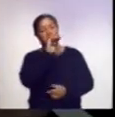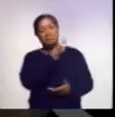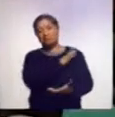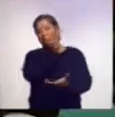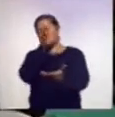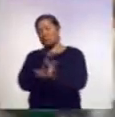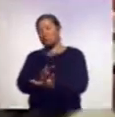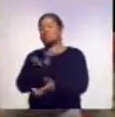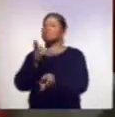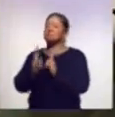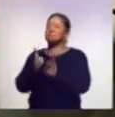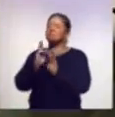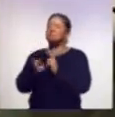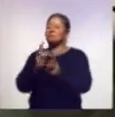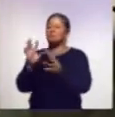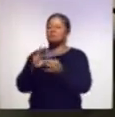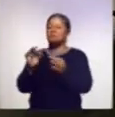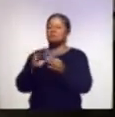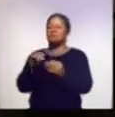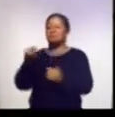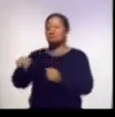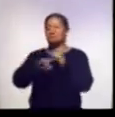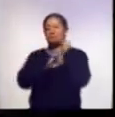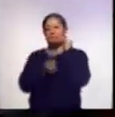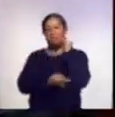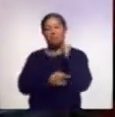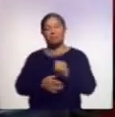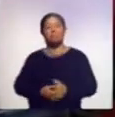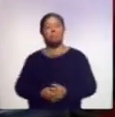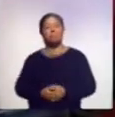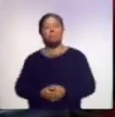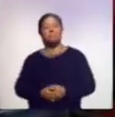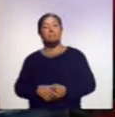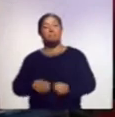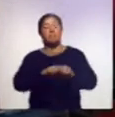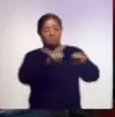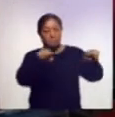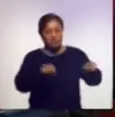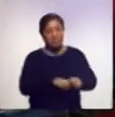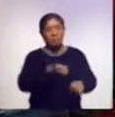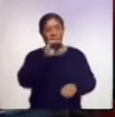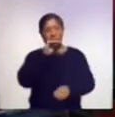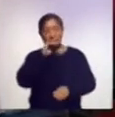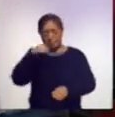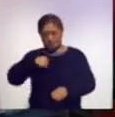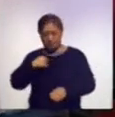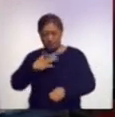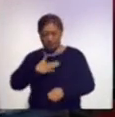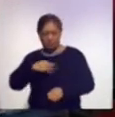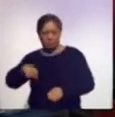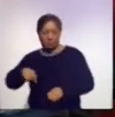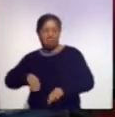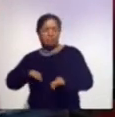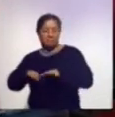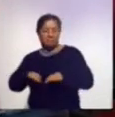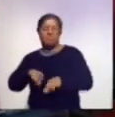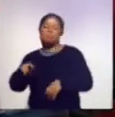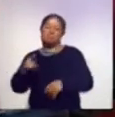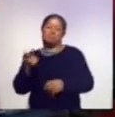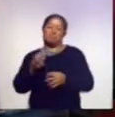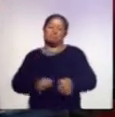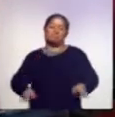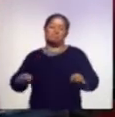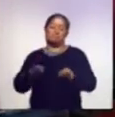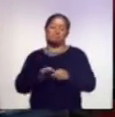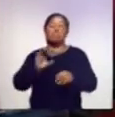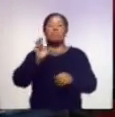el tema desde el embarazo. Particularmente para el tipo de mamás que trabajamos, pues sí, lo ideal es desde el embarazo,